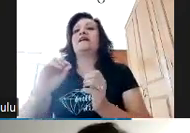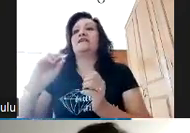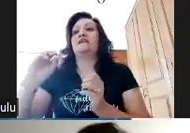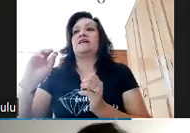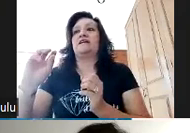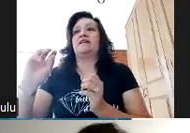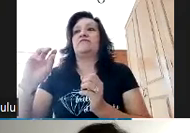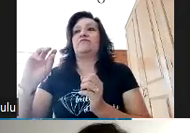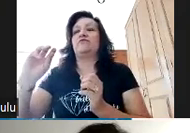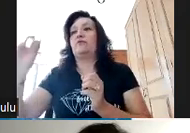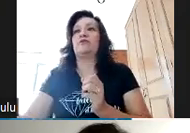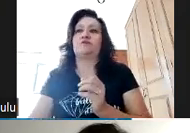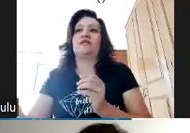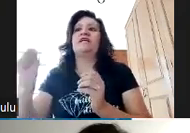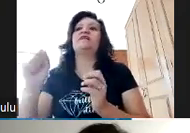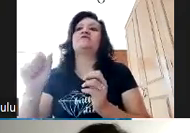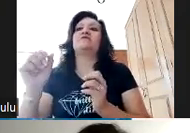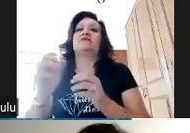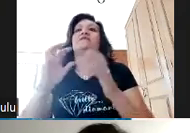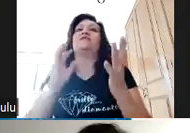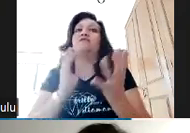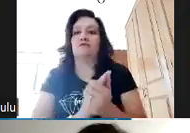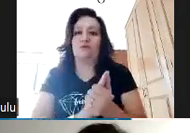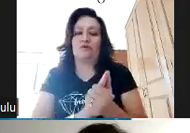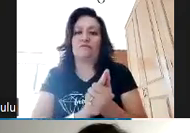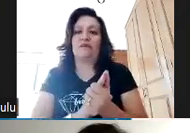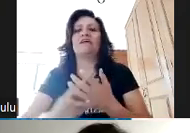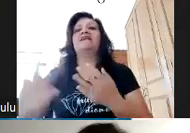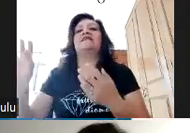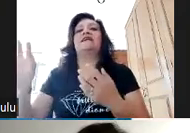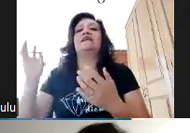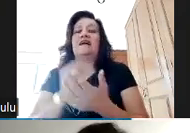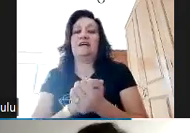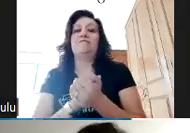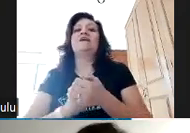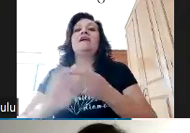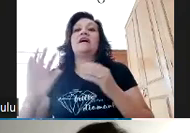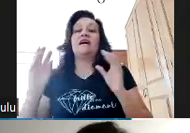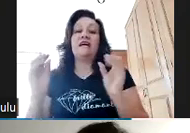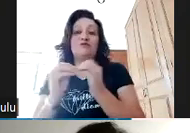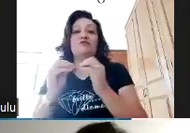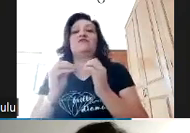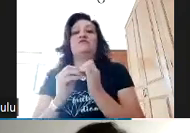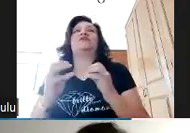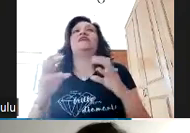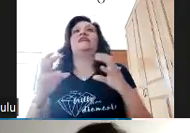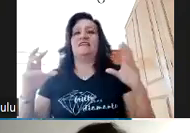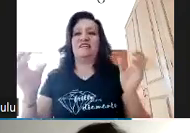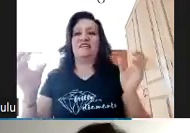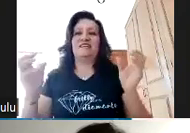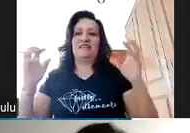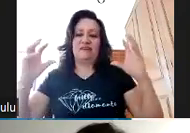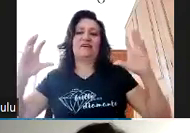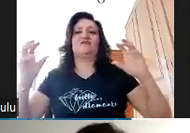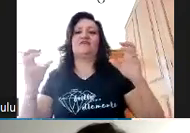es que no me gusta esto es que yo tuve una experiencia Ajá estos erizos Se